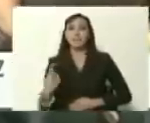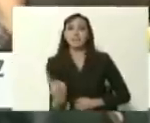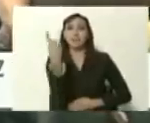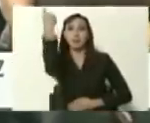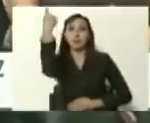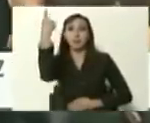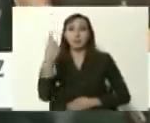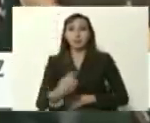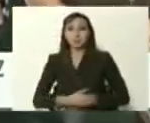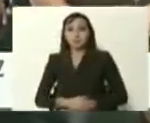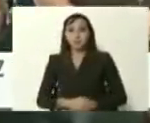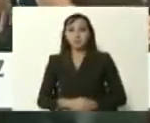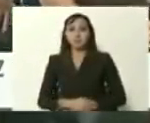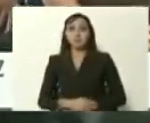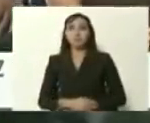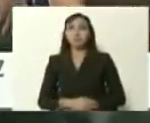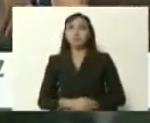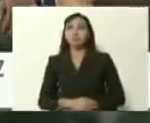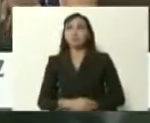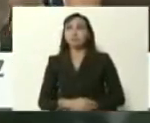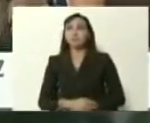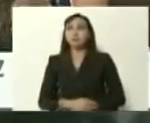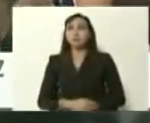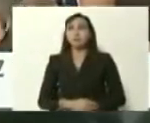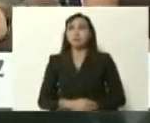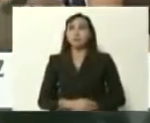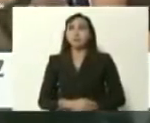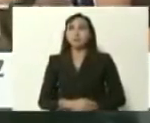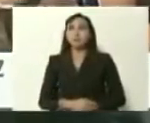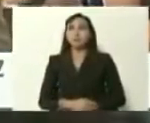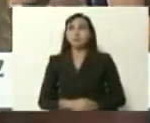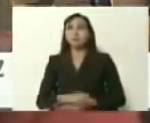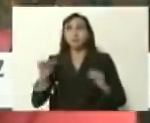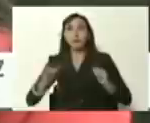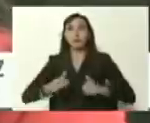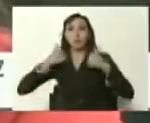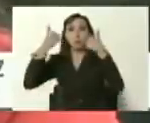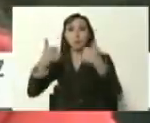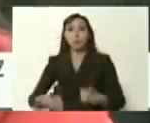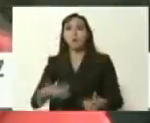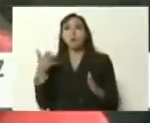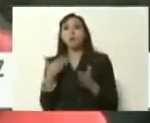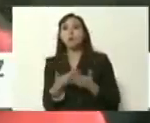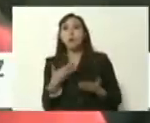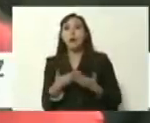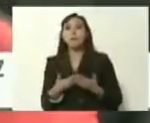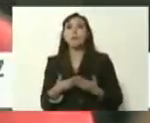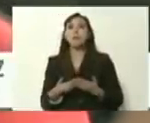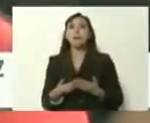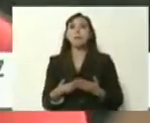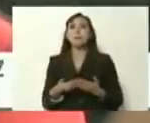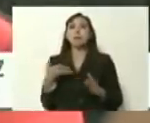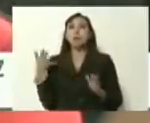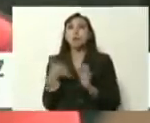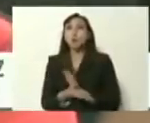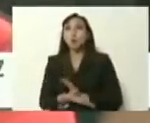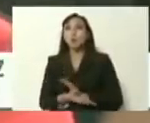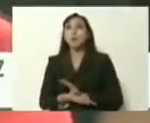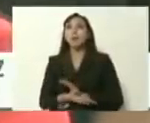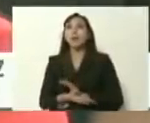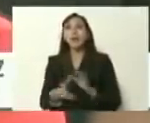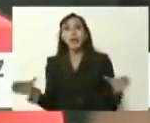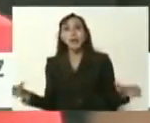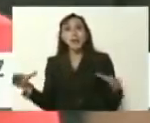primeras necesidades. Y aquí comienza la propuesta que un gran sector